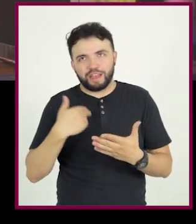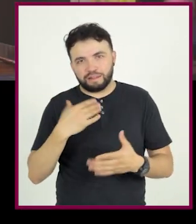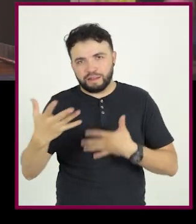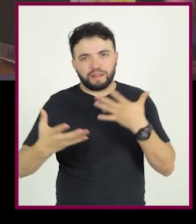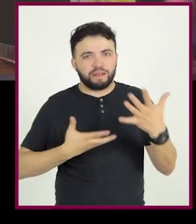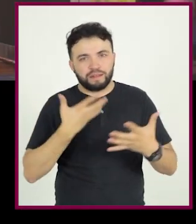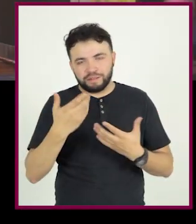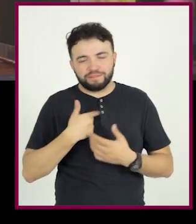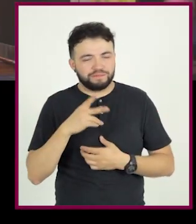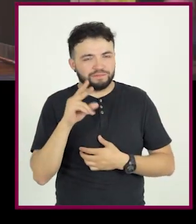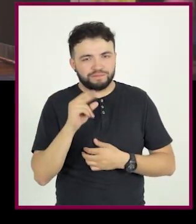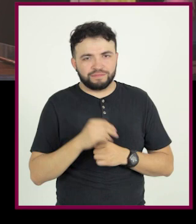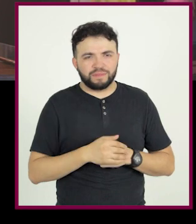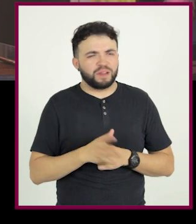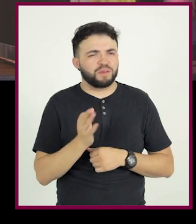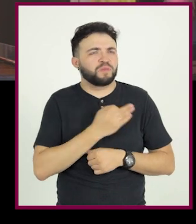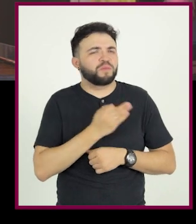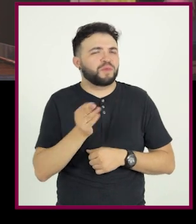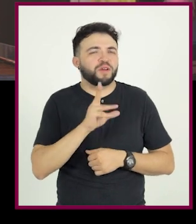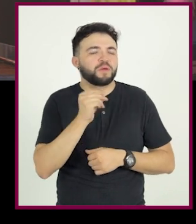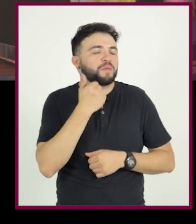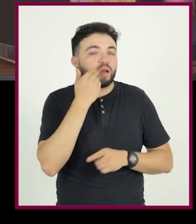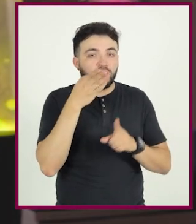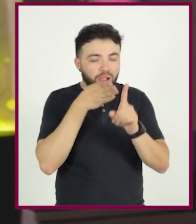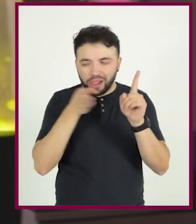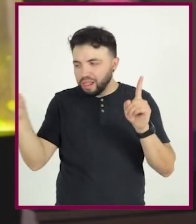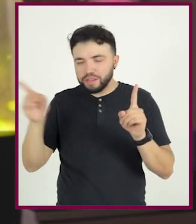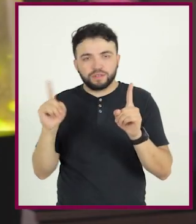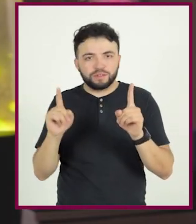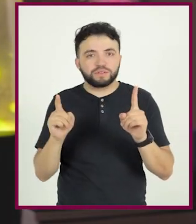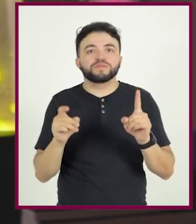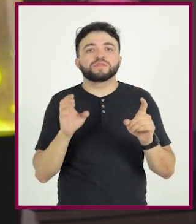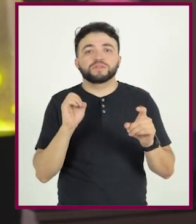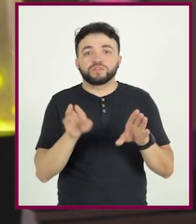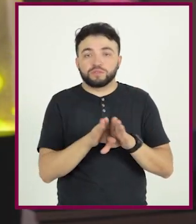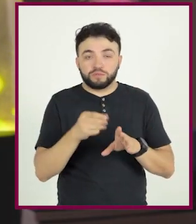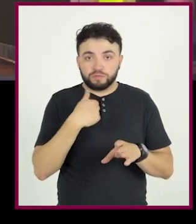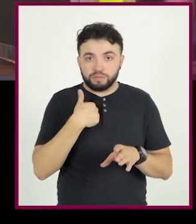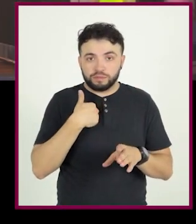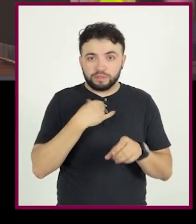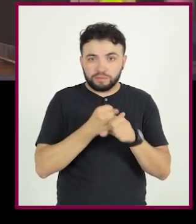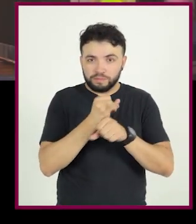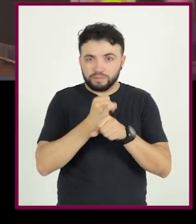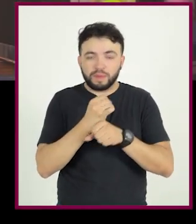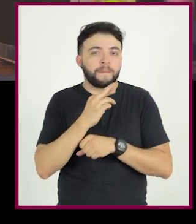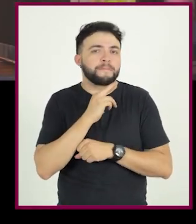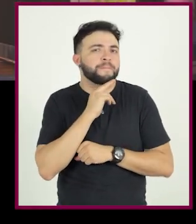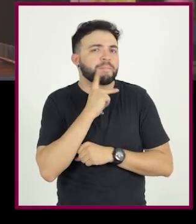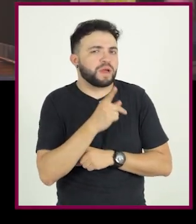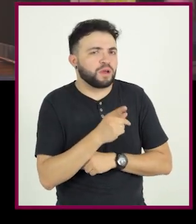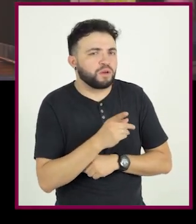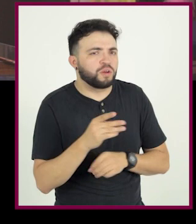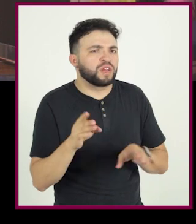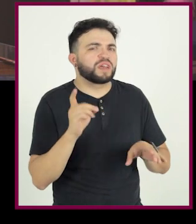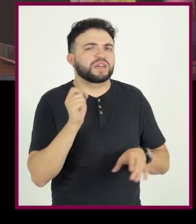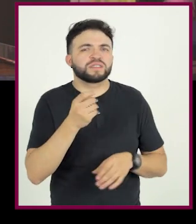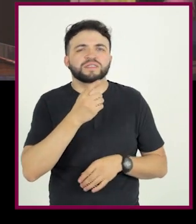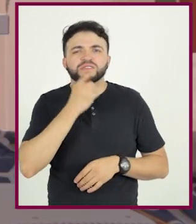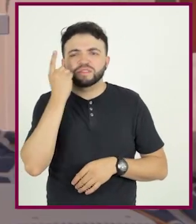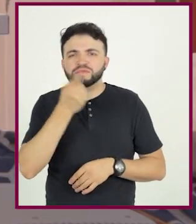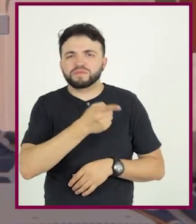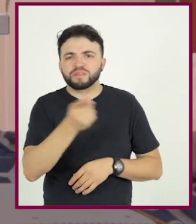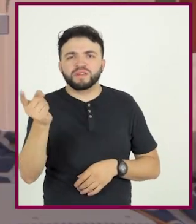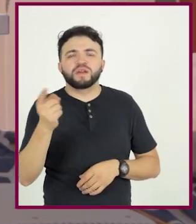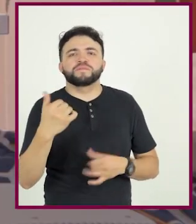videoblog. Así que ni creas que la voy a cantar aquí. Pero bueno, no nos distraigamos, amiga. Como parte de nuestra